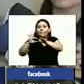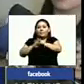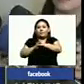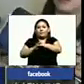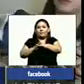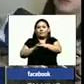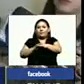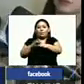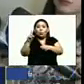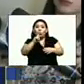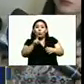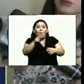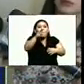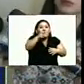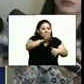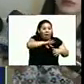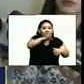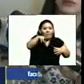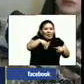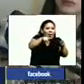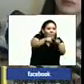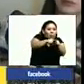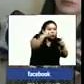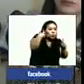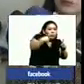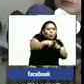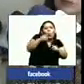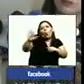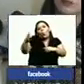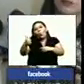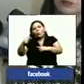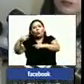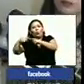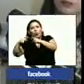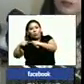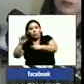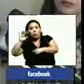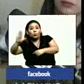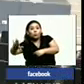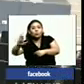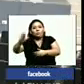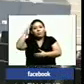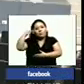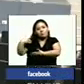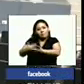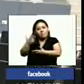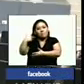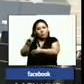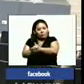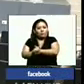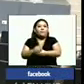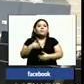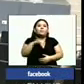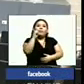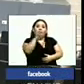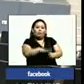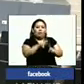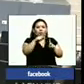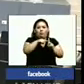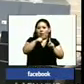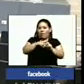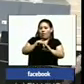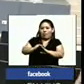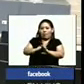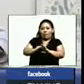¿verdad? No con sanguinidad, pero sí de afinidad, porque ha contratado hijas de su esposo. Señalamientos que la funcionaria